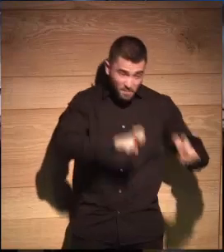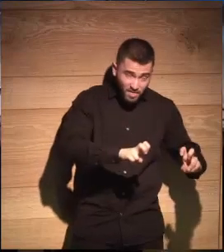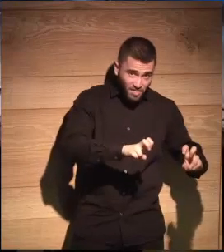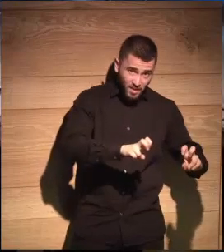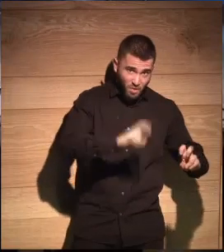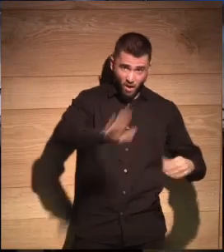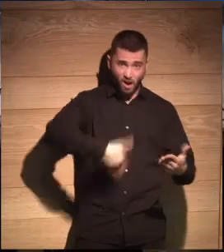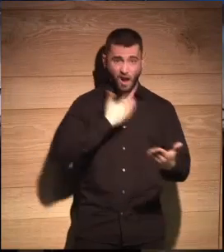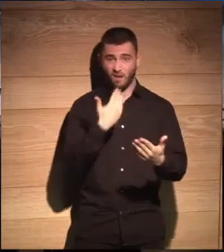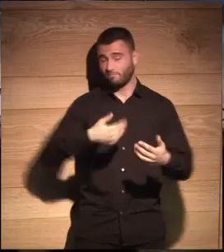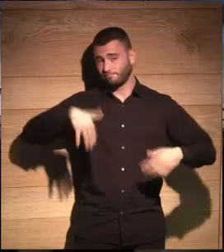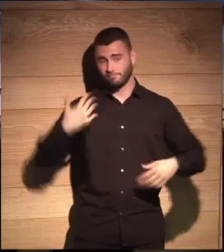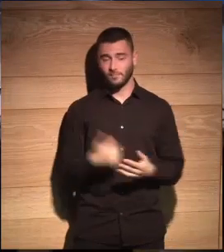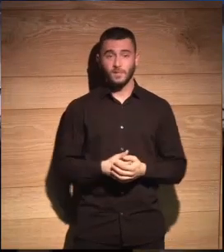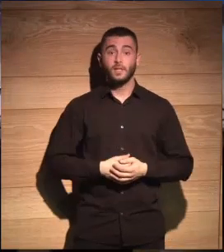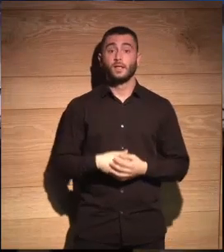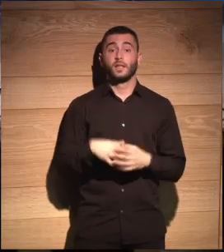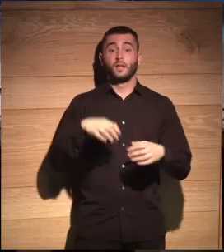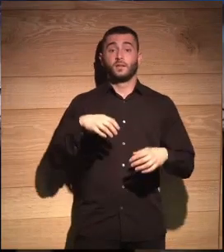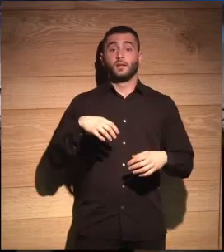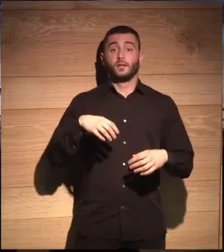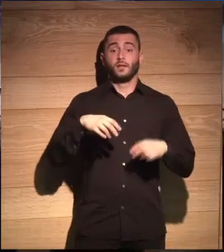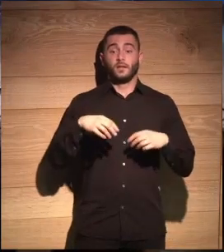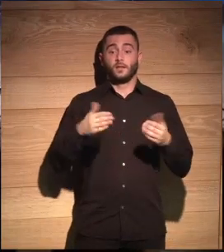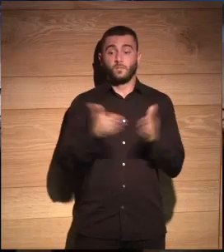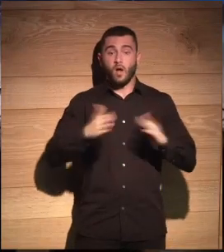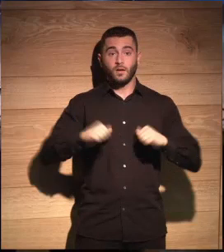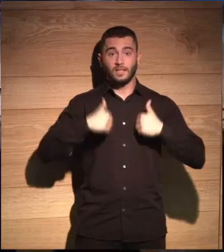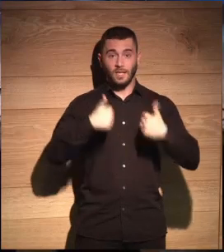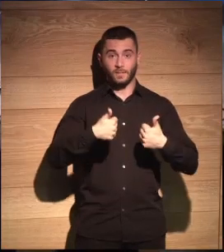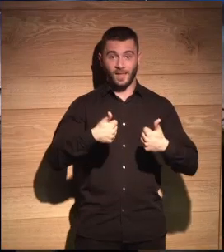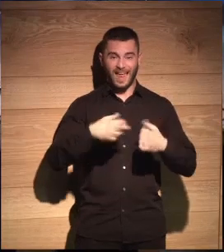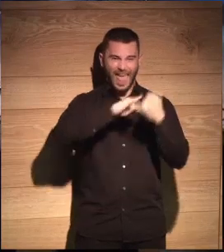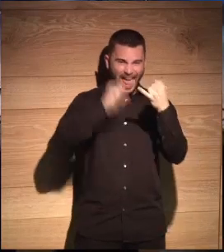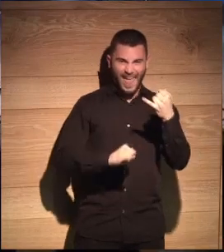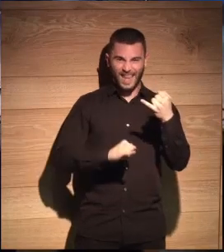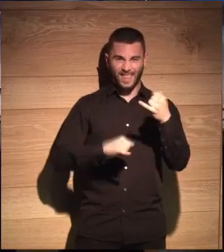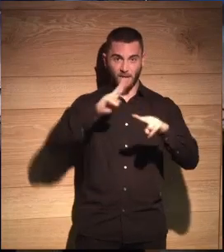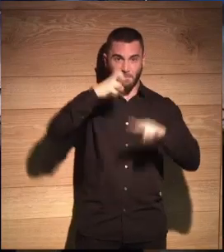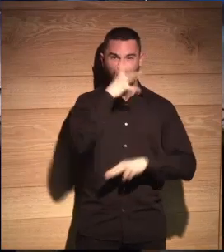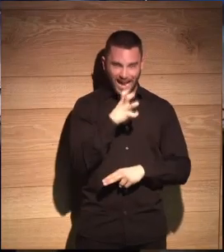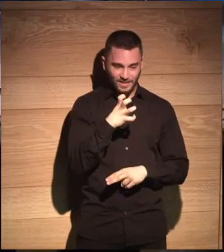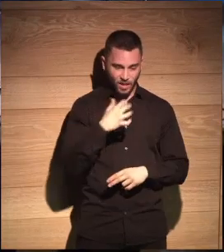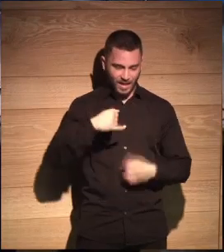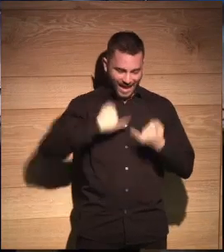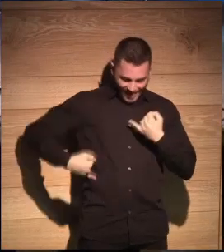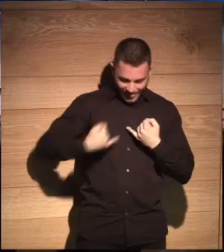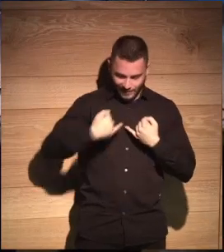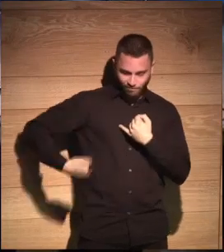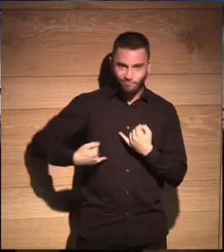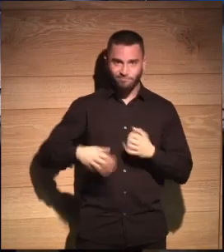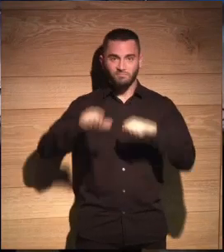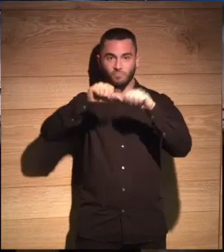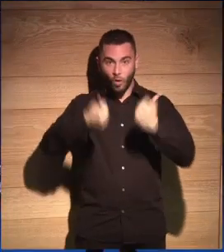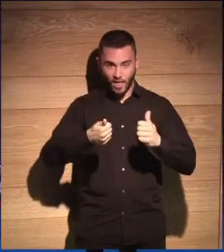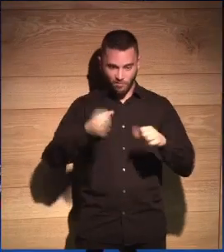desde el minuto uno estuvimos trabajando en las heridas de Blacksad. O sea, a la vez que se trabajaba en el modelo, a ver cómo. Hay